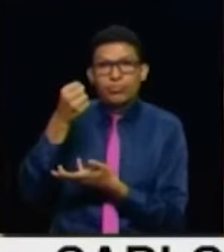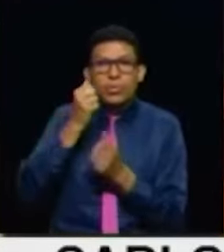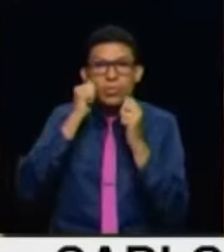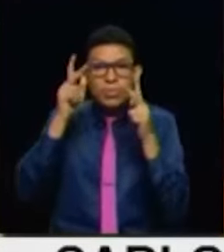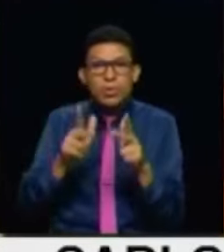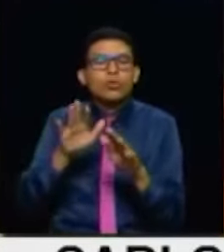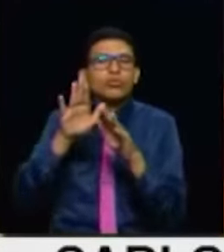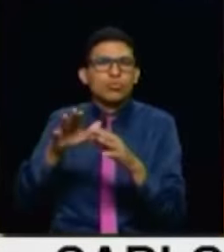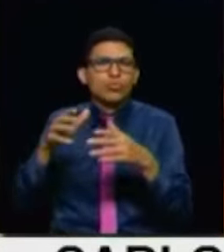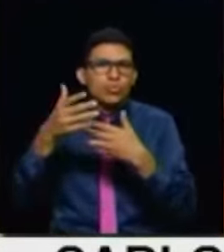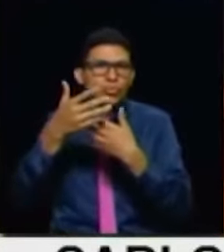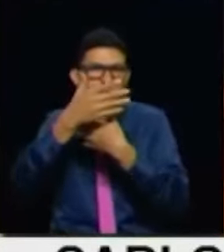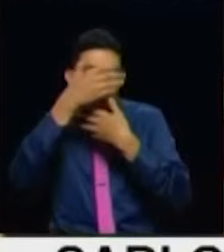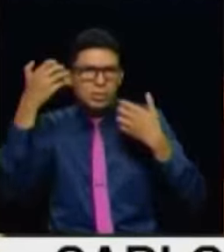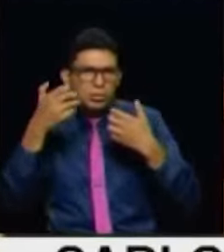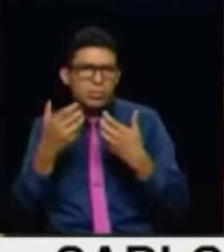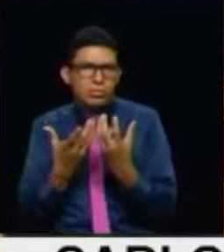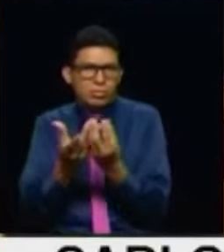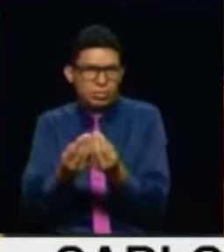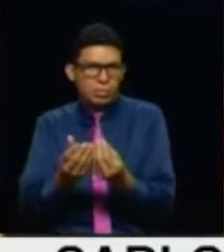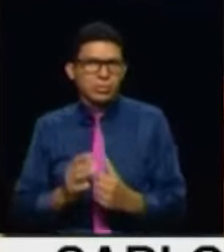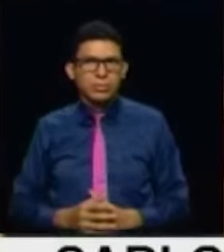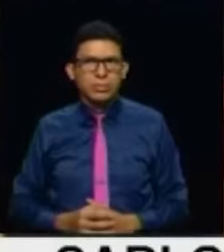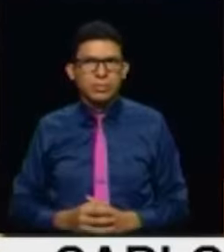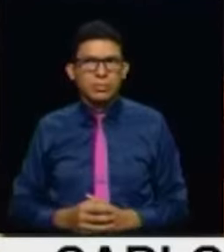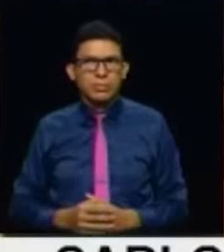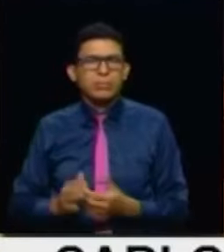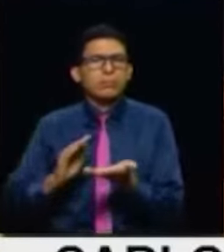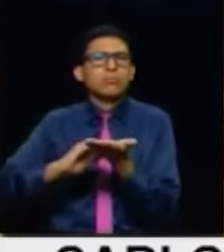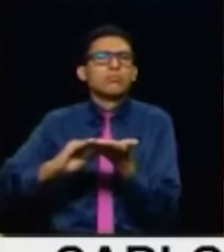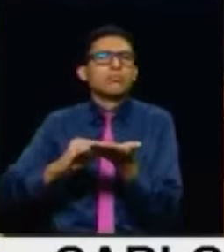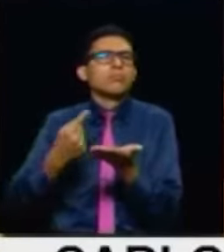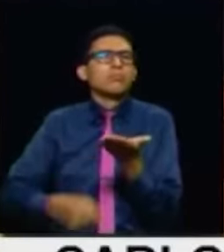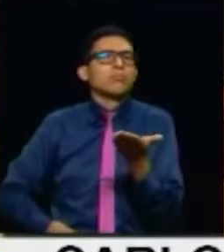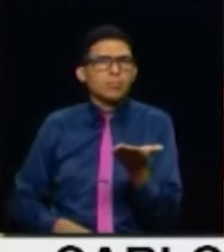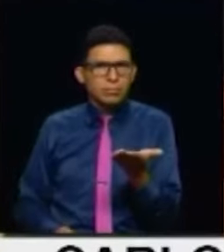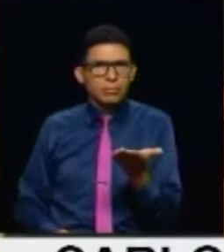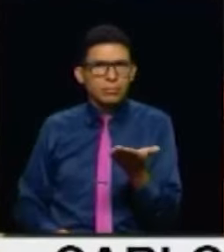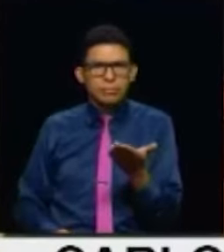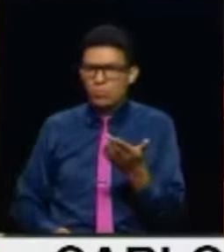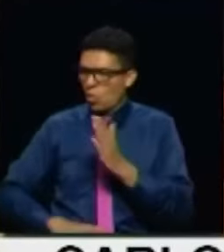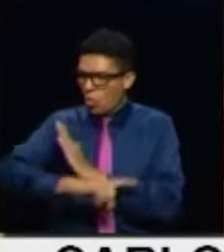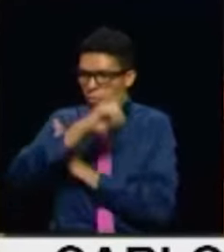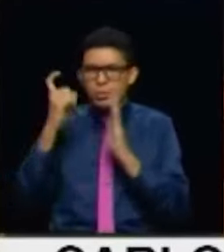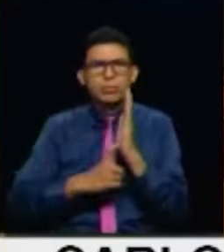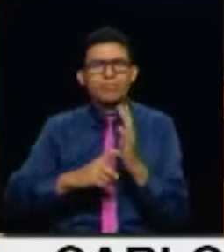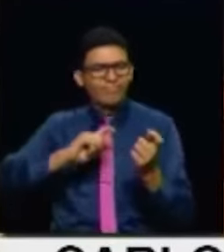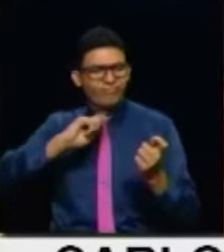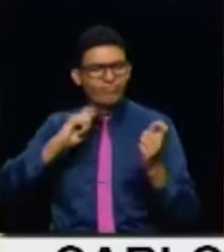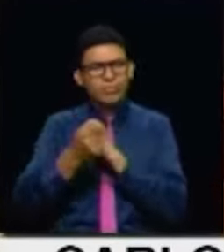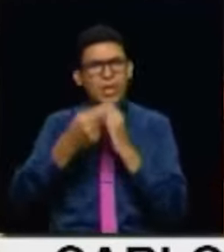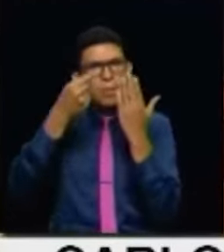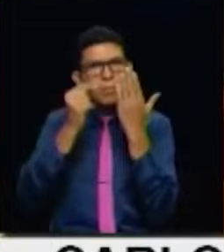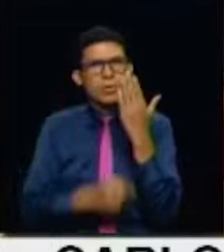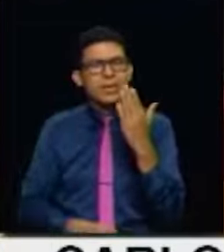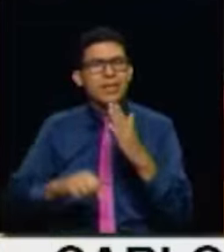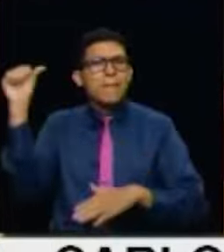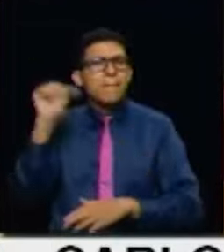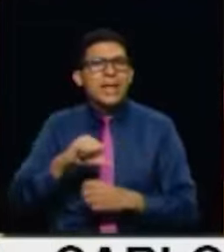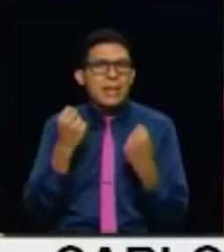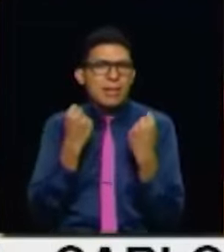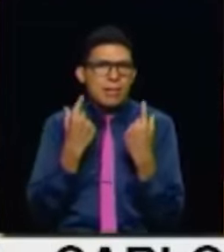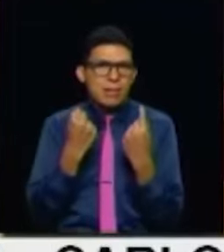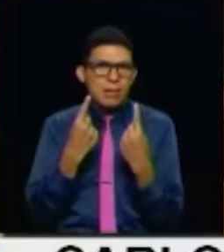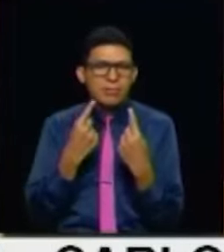organizaciones criminales. La solución es de raíz y es cambiar esa política malentendida